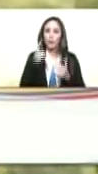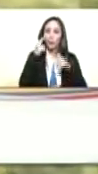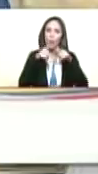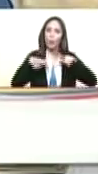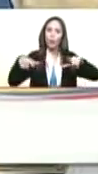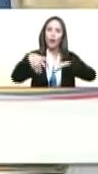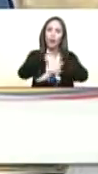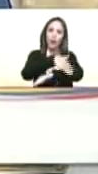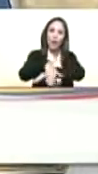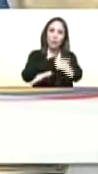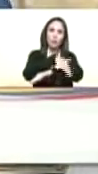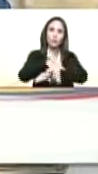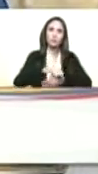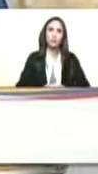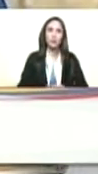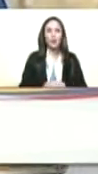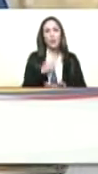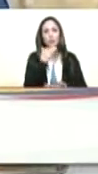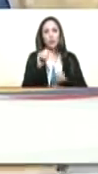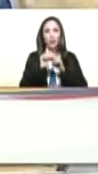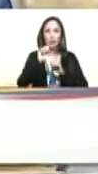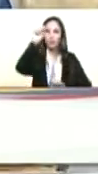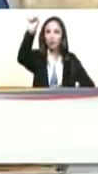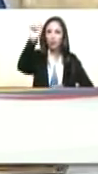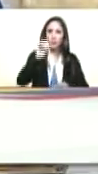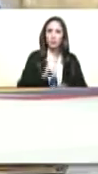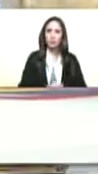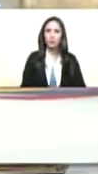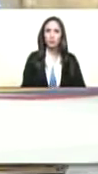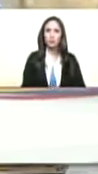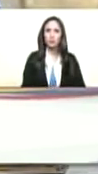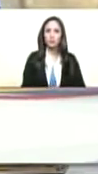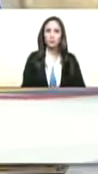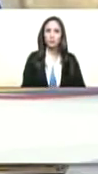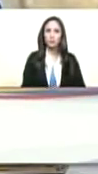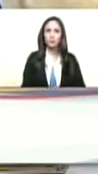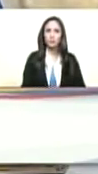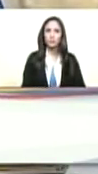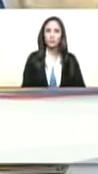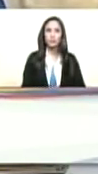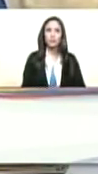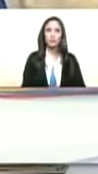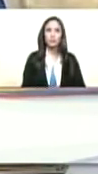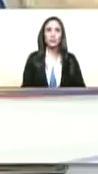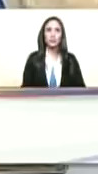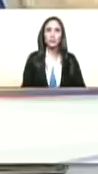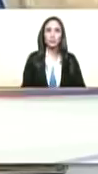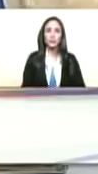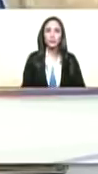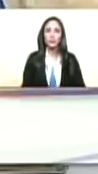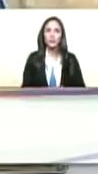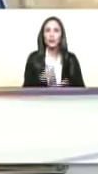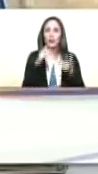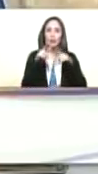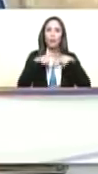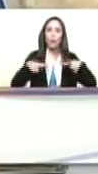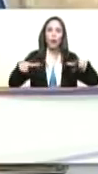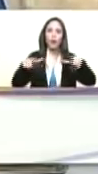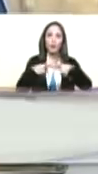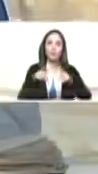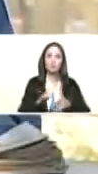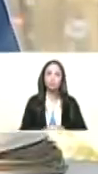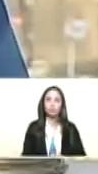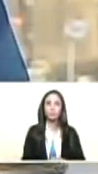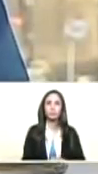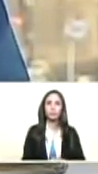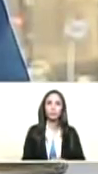San Carlos, la vía de San Carlos. Por allá en el sector El Algodonal, municipio